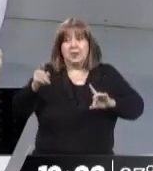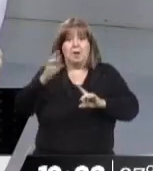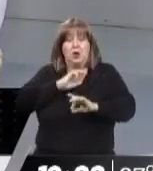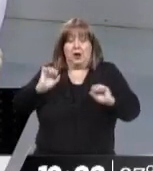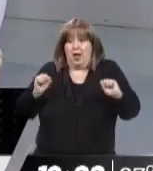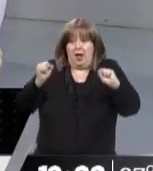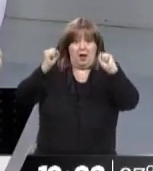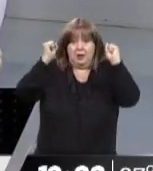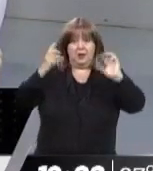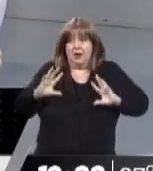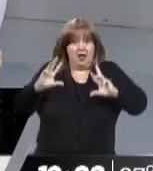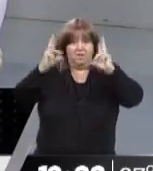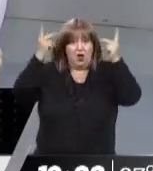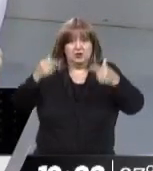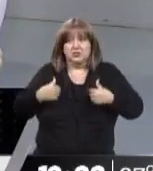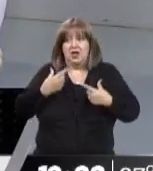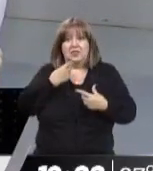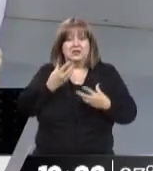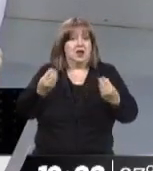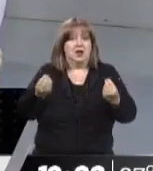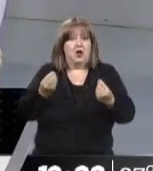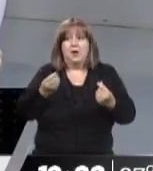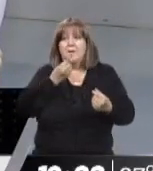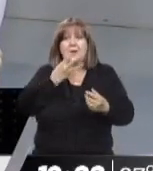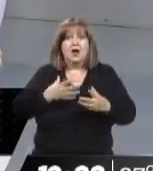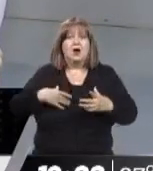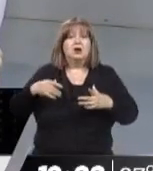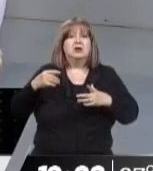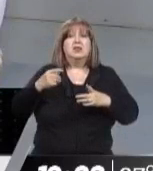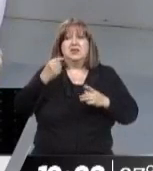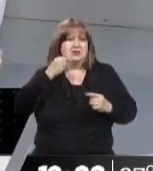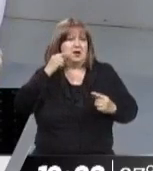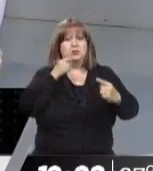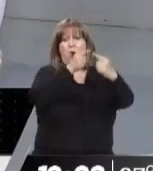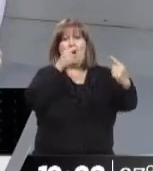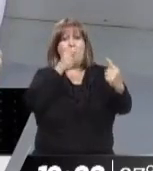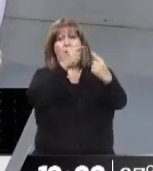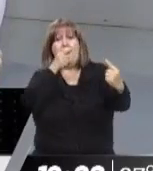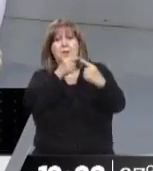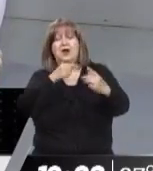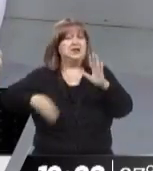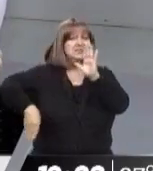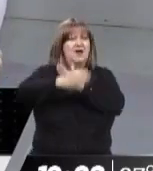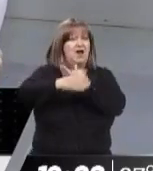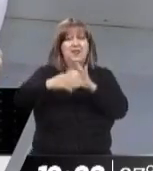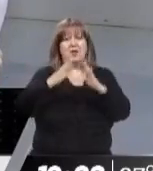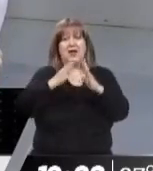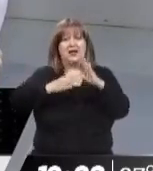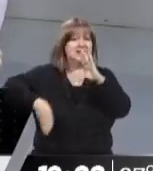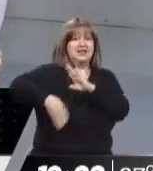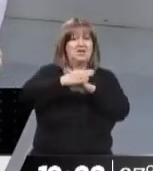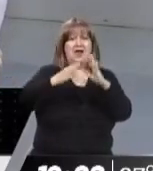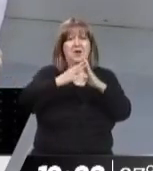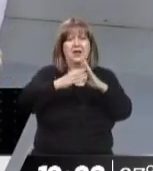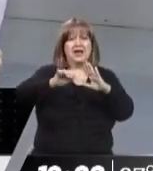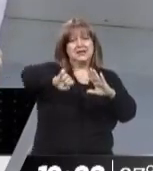crisis, y es por eso que ella comienza a agredir un poco a la hermana. En ese momento la echa de la vivienda y se